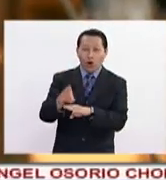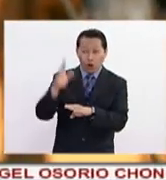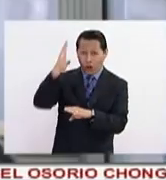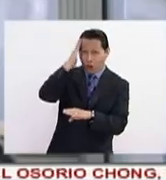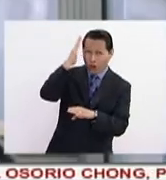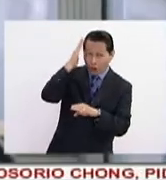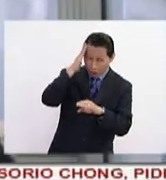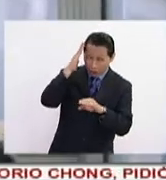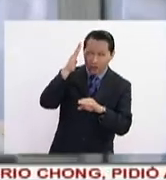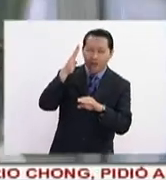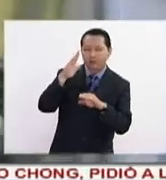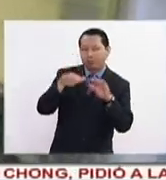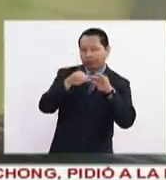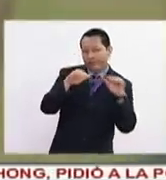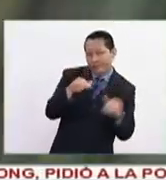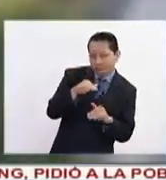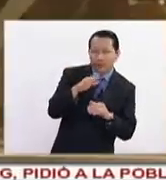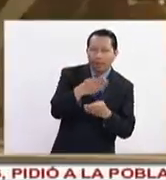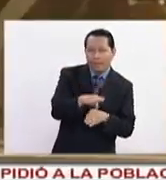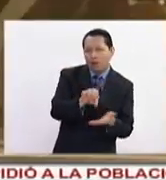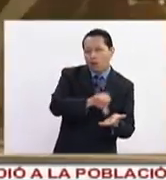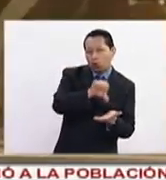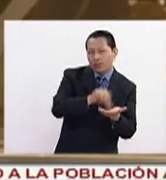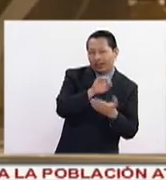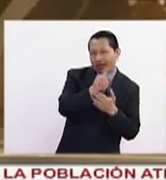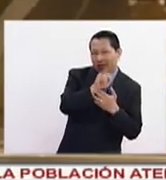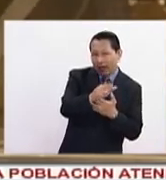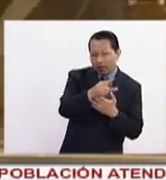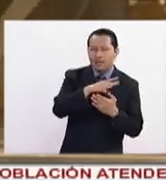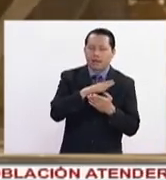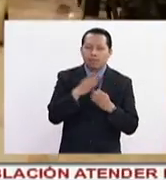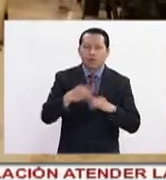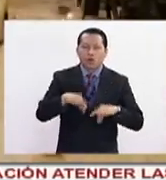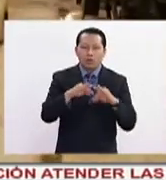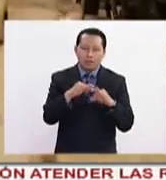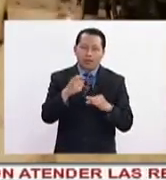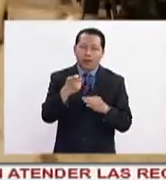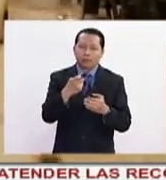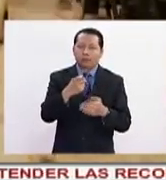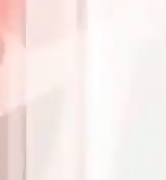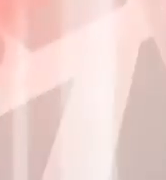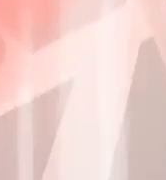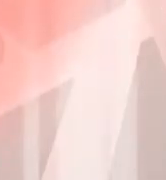bancos centrales, una posición muy importante la que ocupará el mexicano.